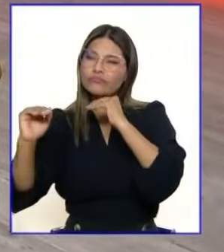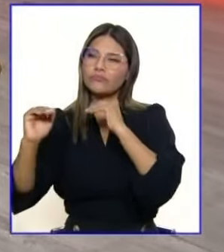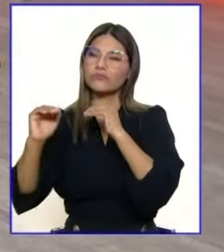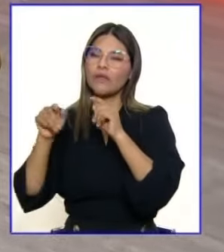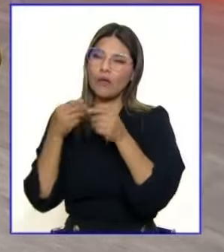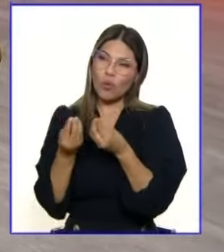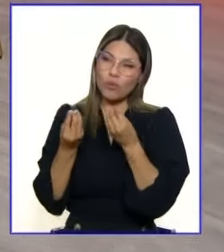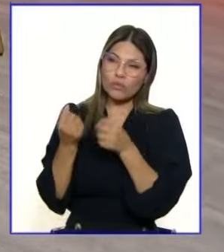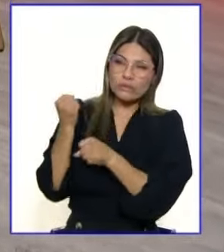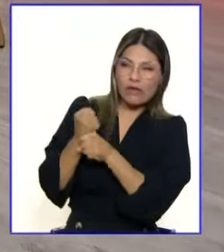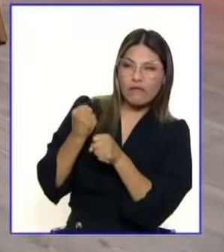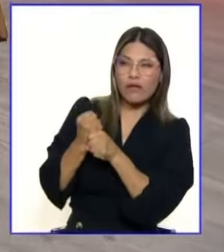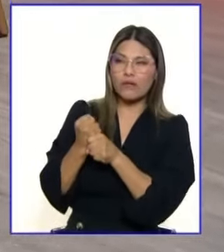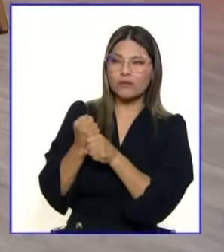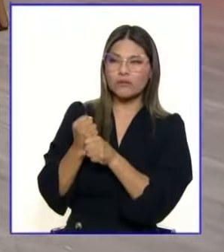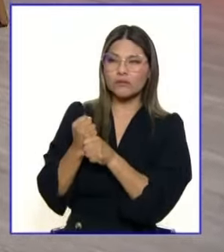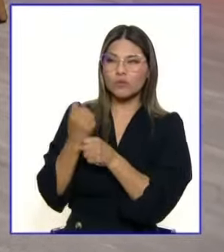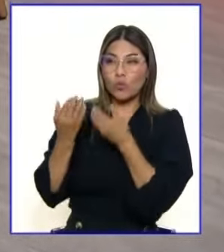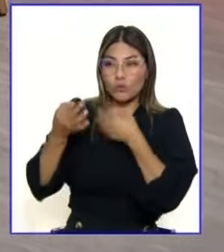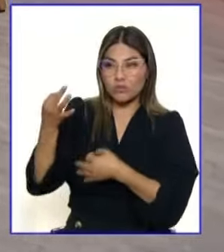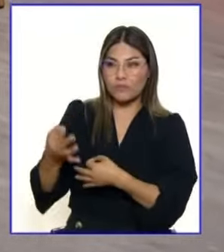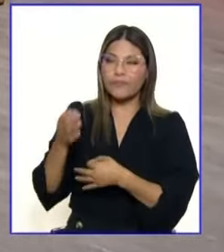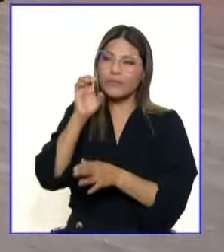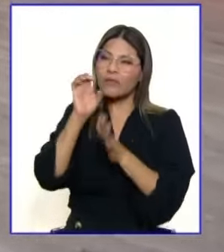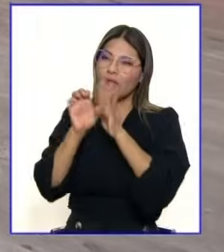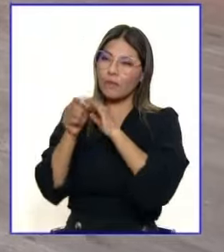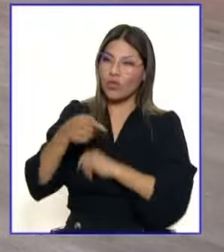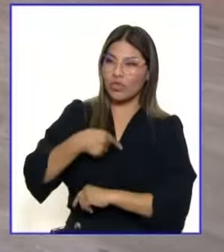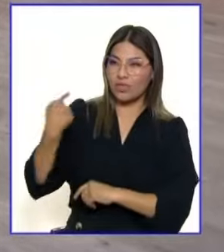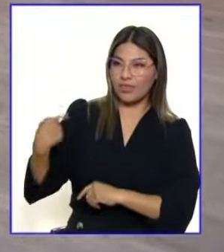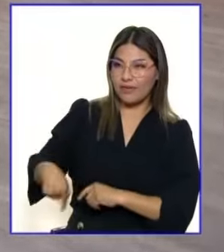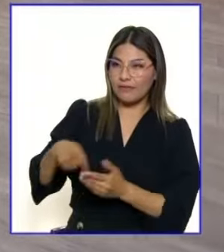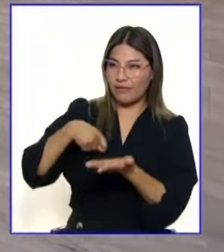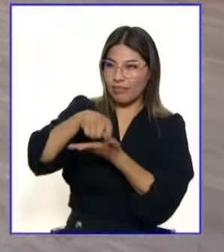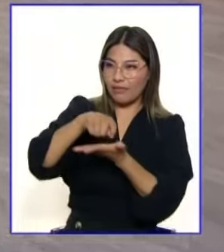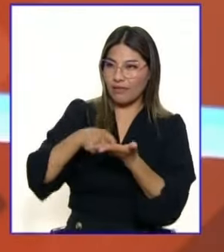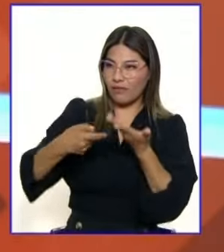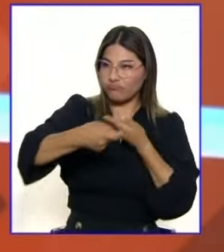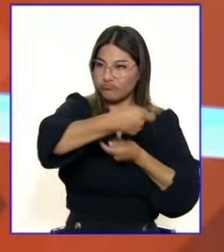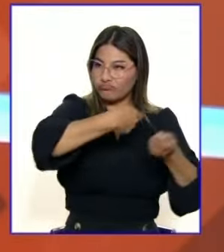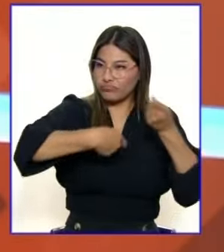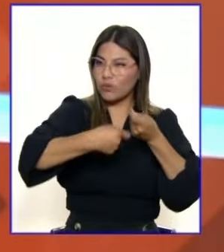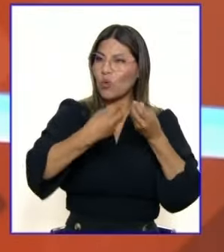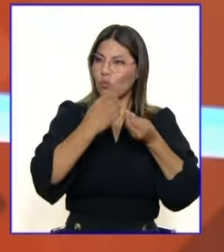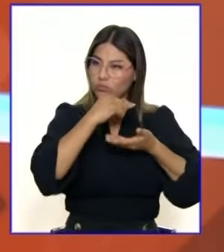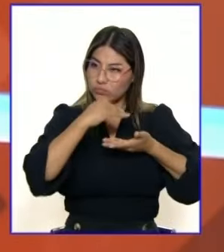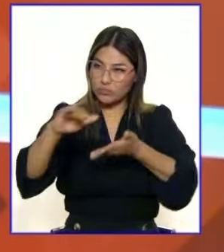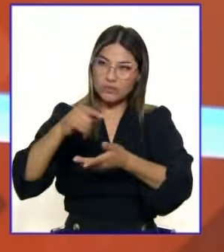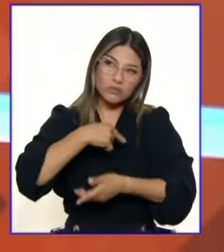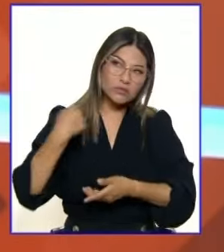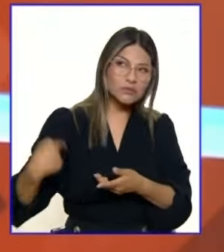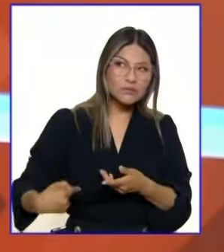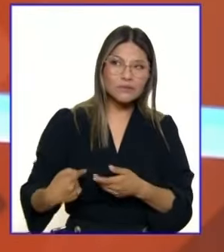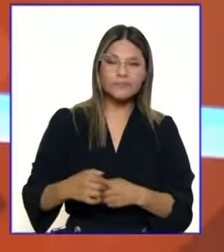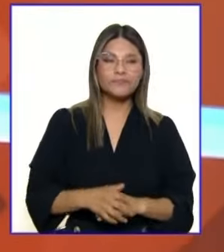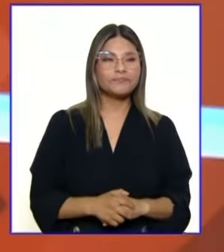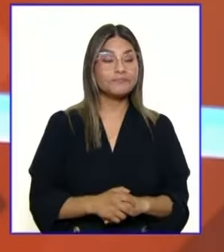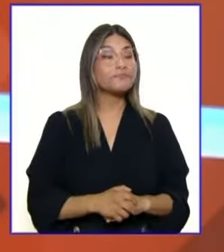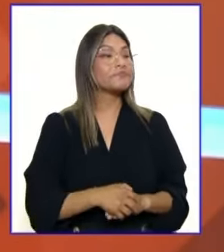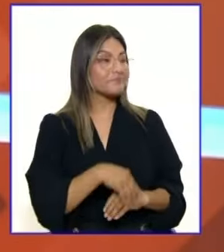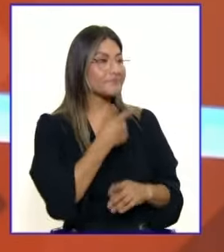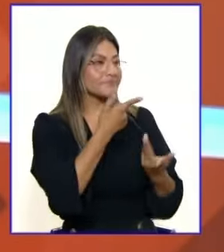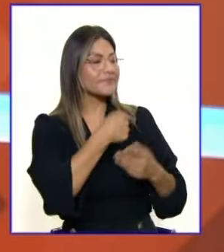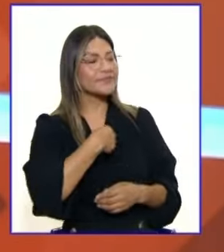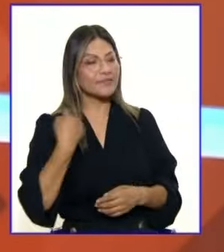poder actualizar, por ejemplo, el Tratado de Libre Comercio con China. Es correcto. Con China hemos tenido grandes avances. De hecho, nuestro primer socio